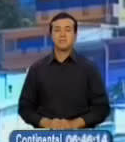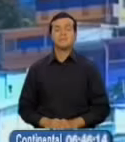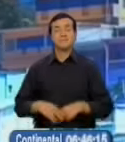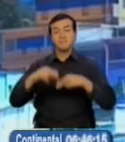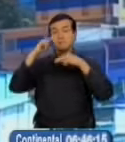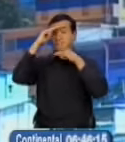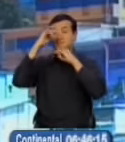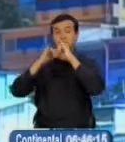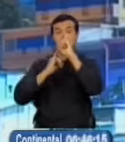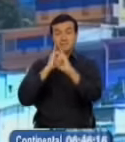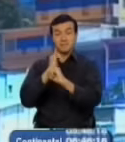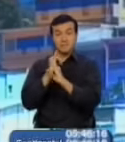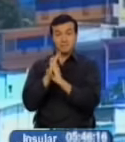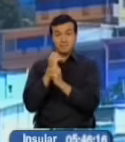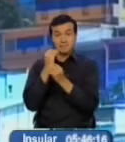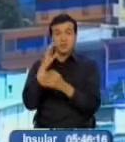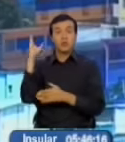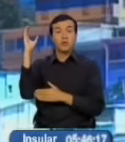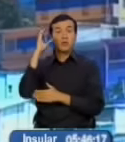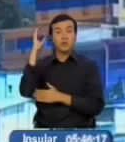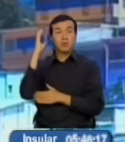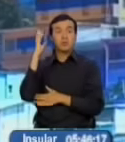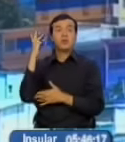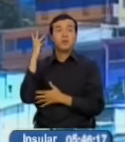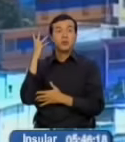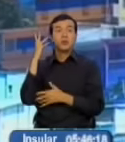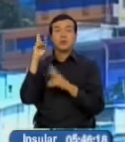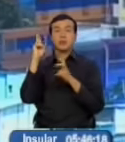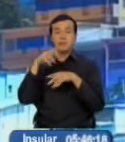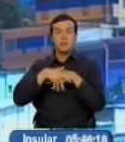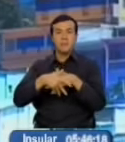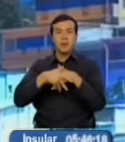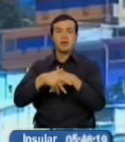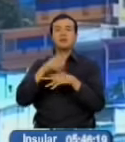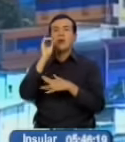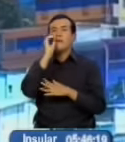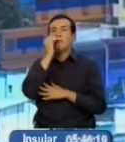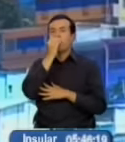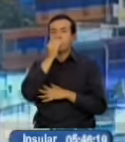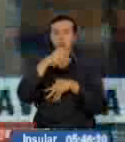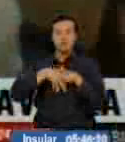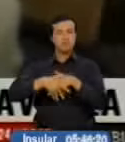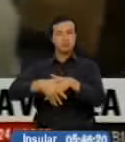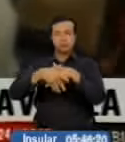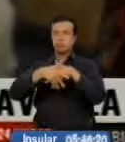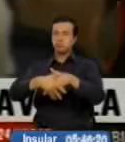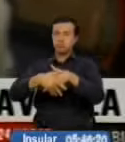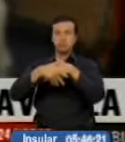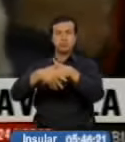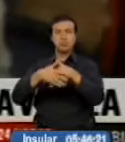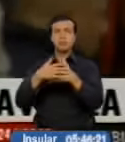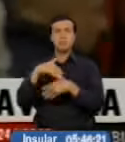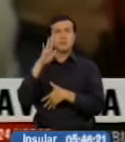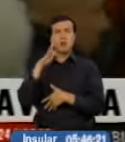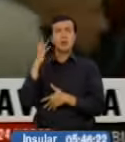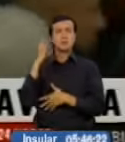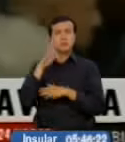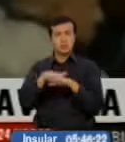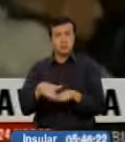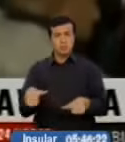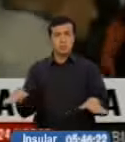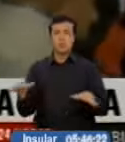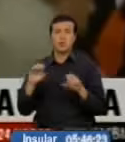Noticias fuera de nuestras fronteras. En Colombia se desarrolló la denominada Marcha de las Flores, la movilización conformada principalmente por